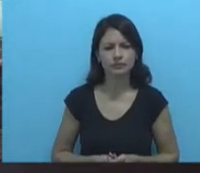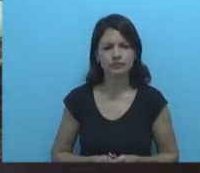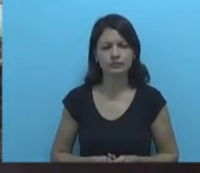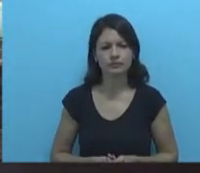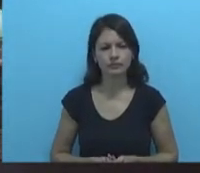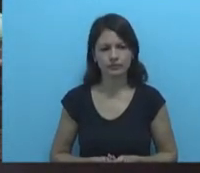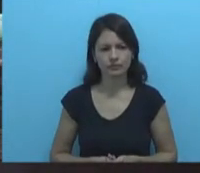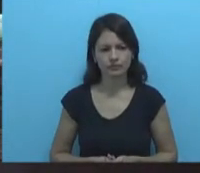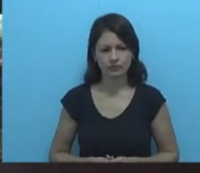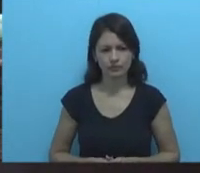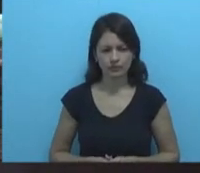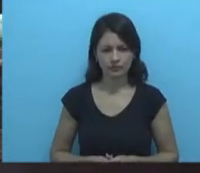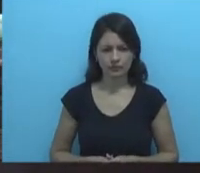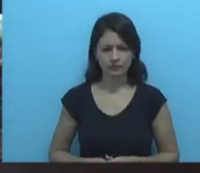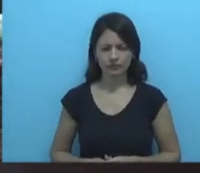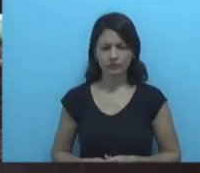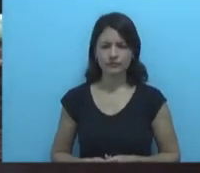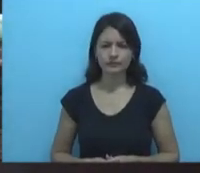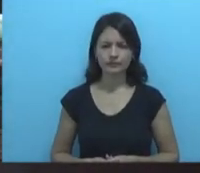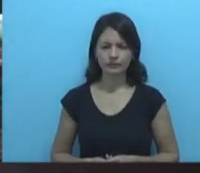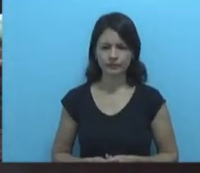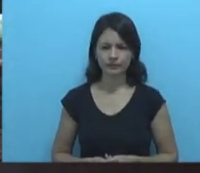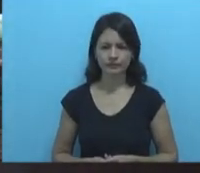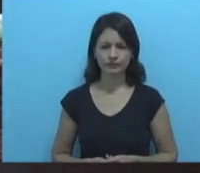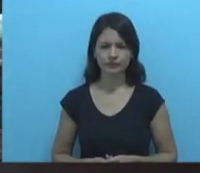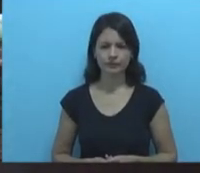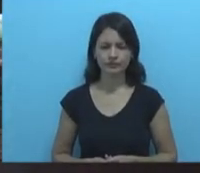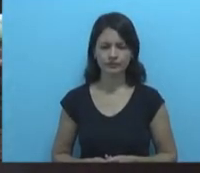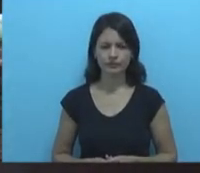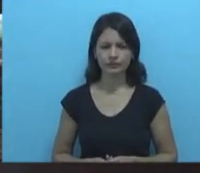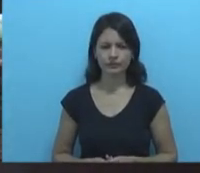Perdón, diputado Mayoraz, ¿usted está pidiendo la palabra?